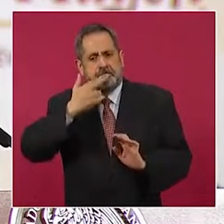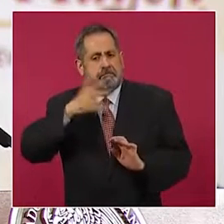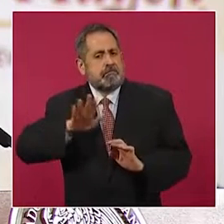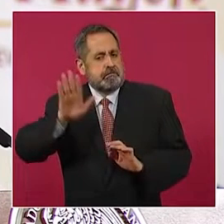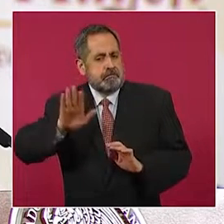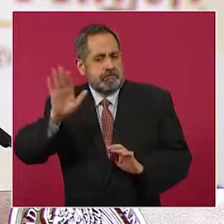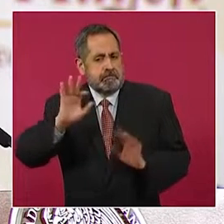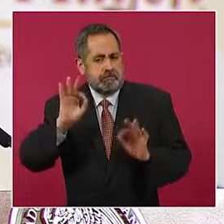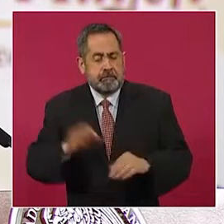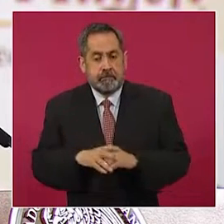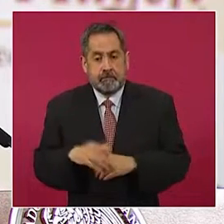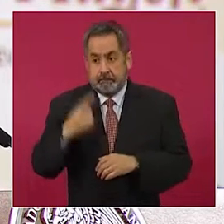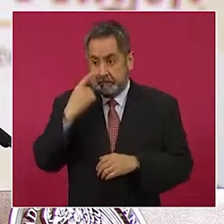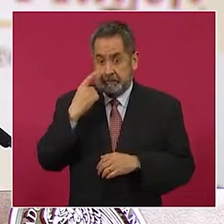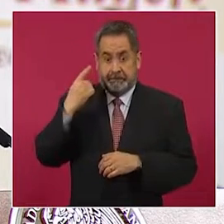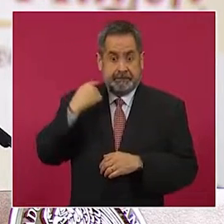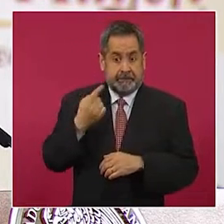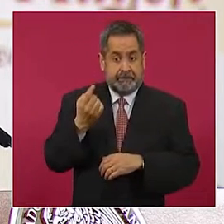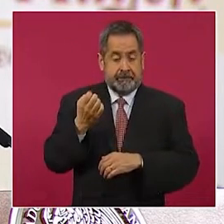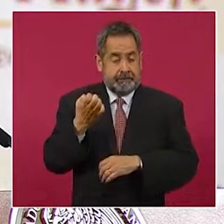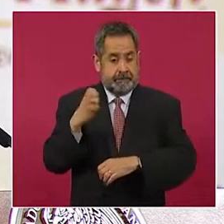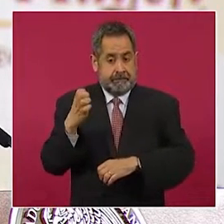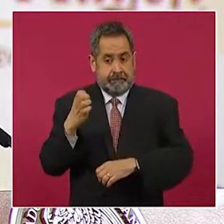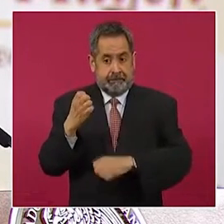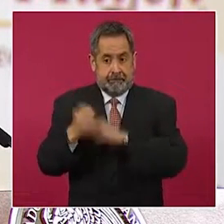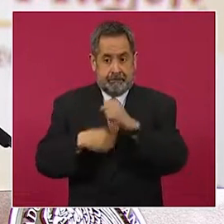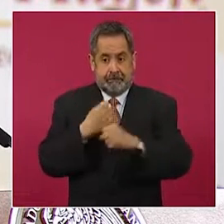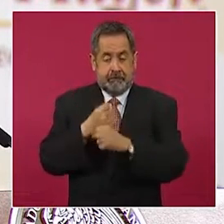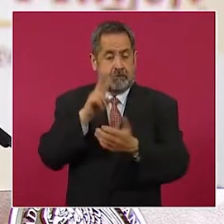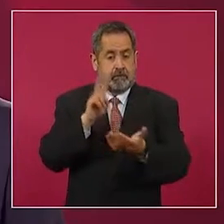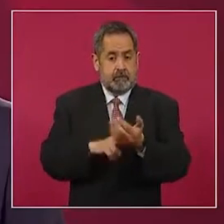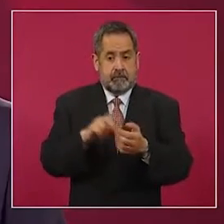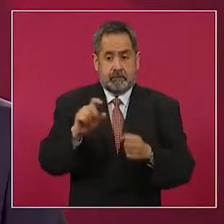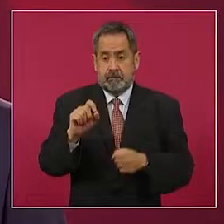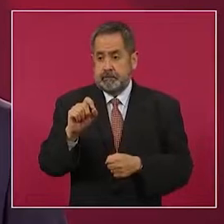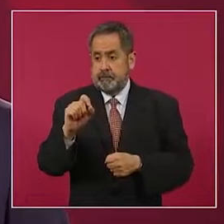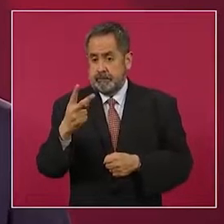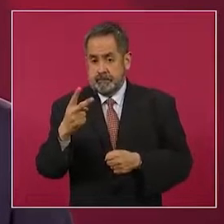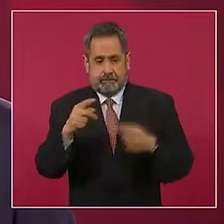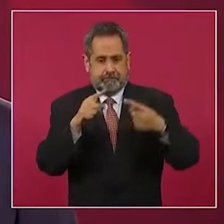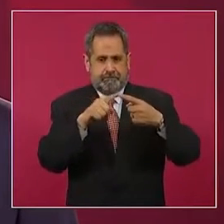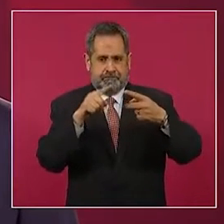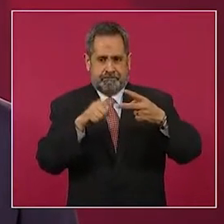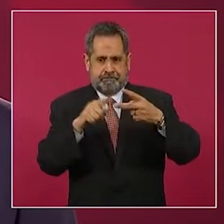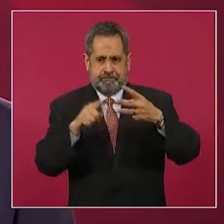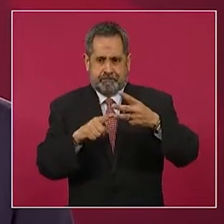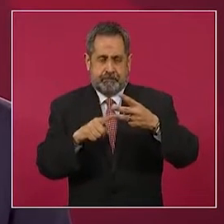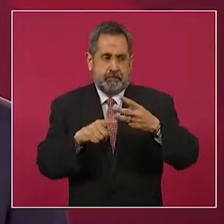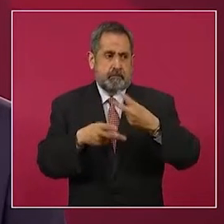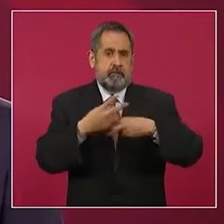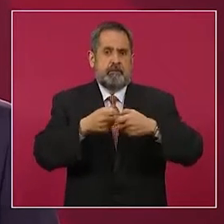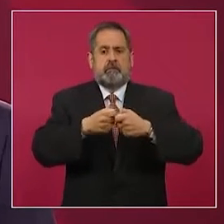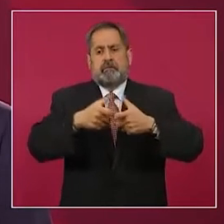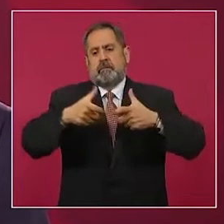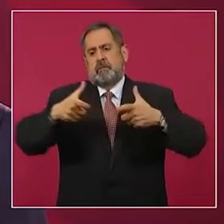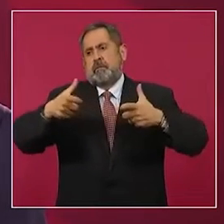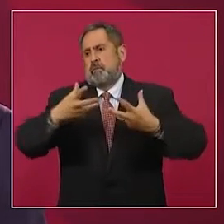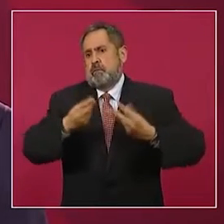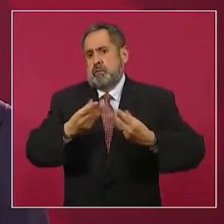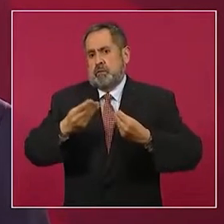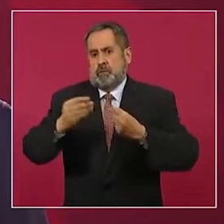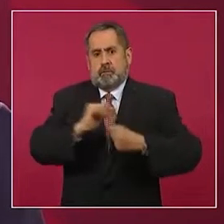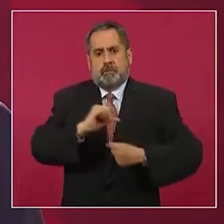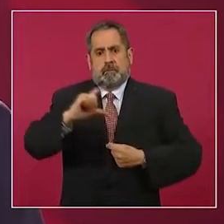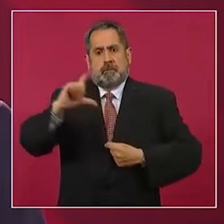Y es lo siguiente: en las primeras tres semanas del año 2022 tuvimos cambios muy rápidos de aumento en la cantidad de